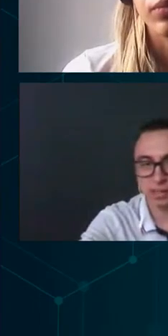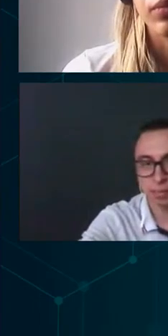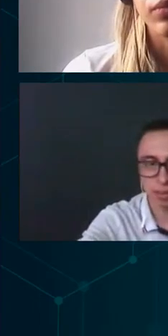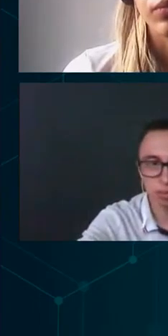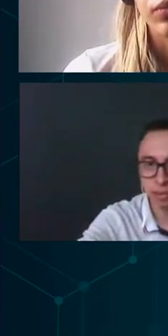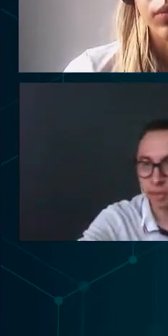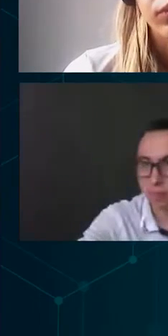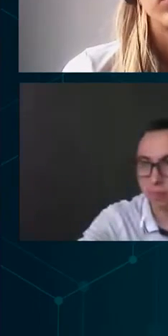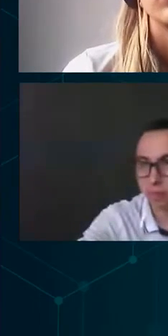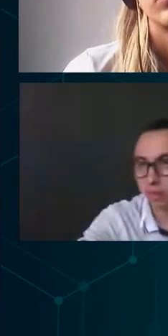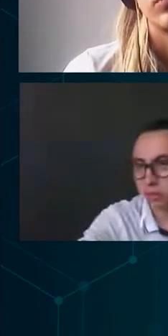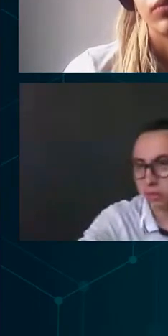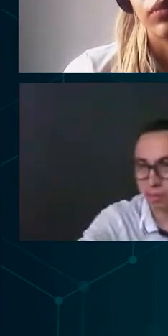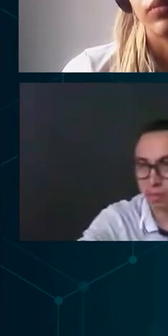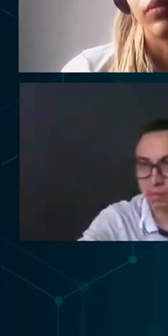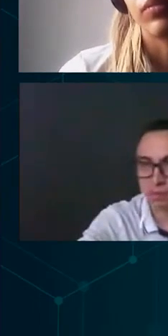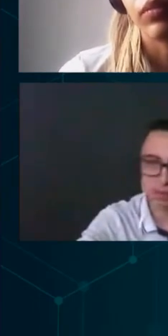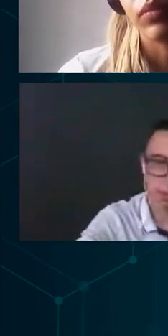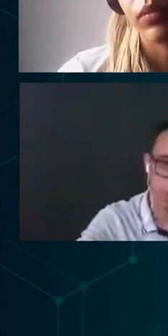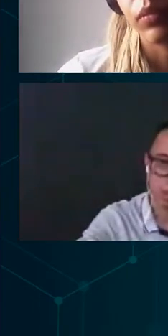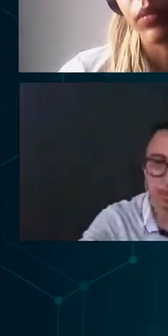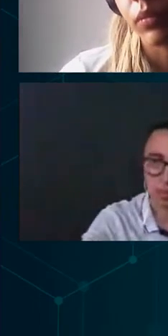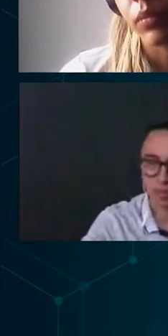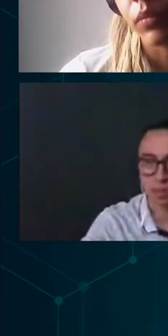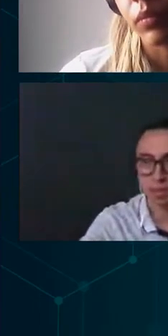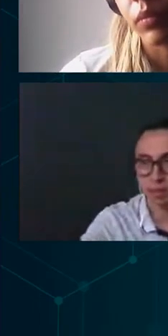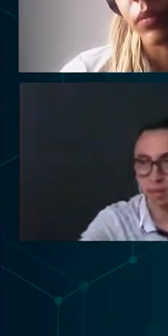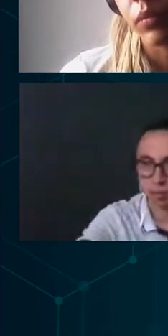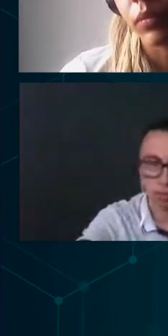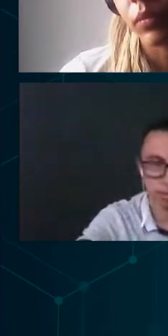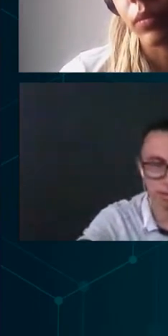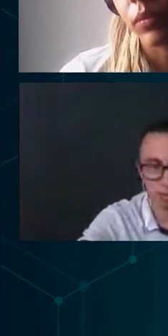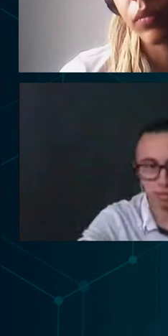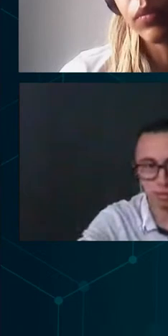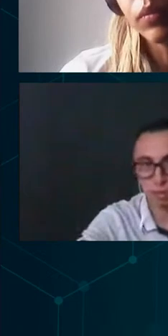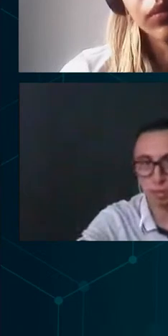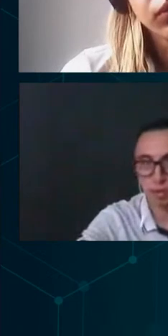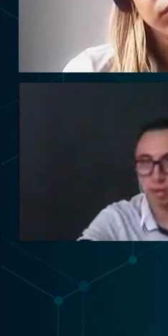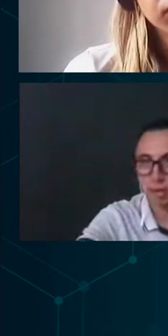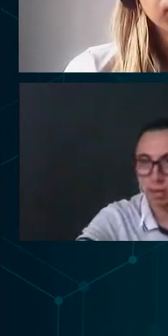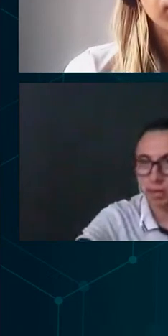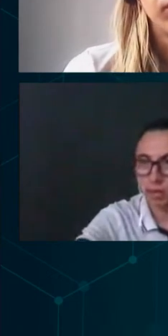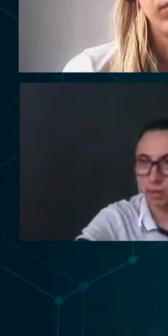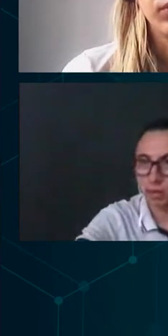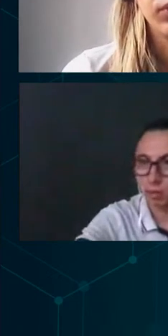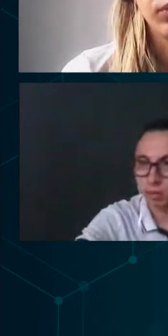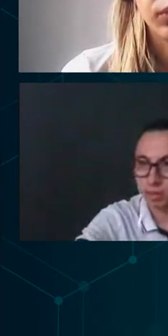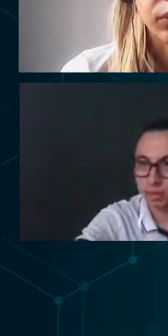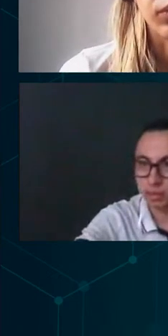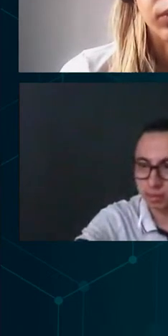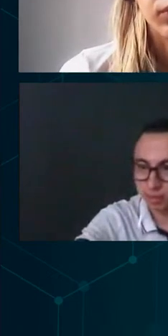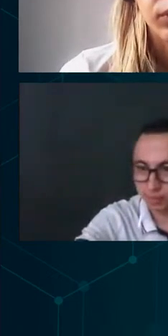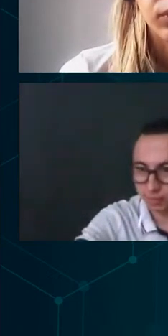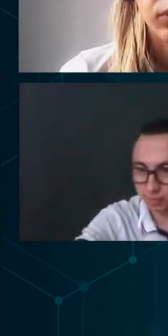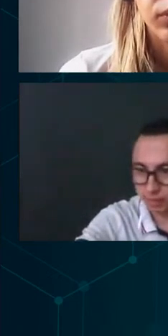nos realice preguntas. Vamos a estar pendientes del WhatsApp y además también de los comentarios de YouTube.